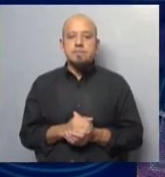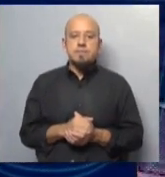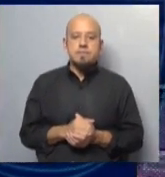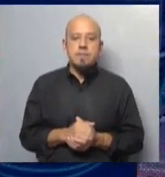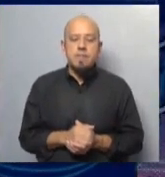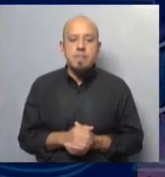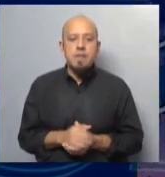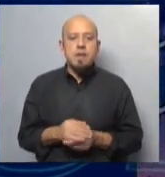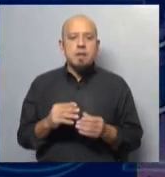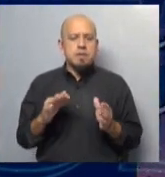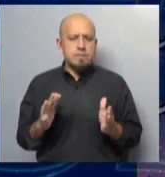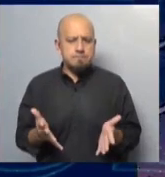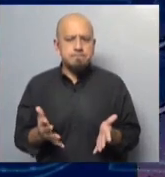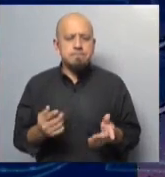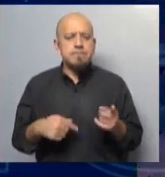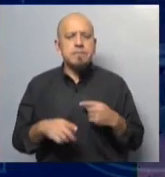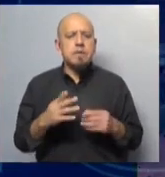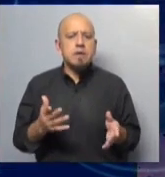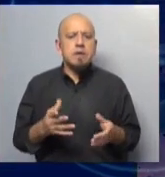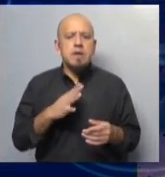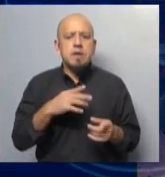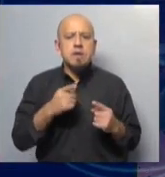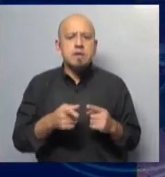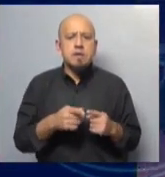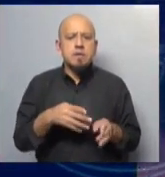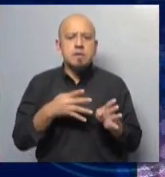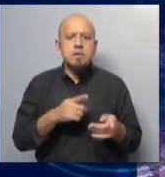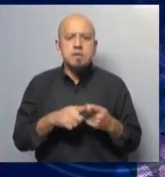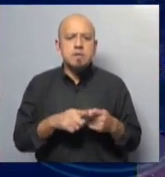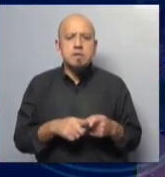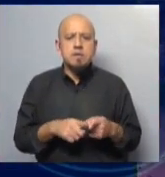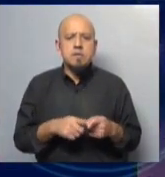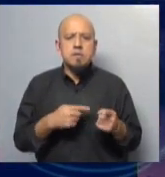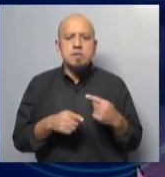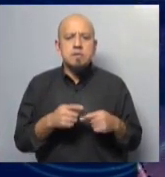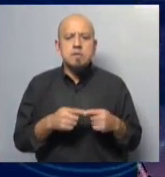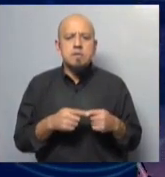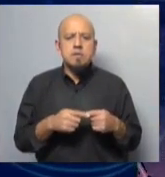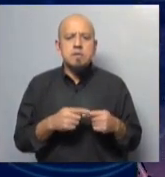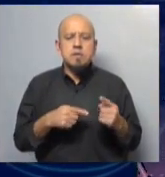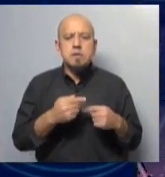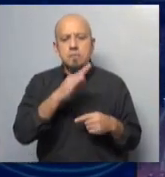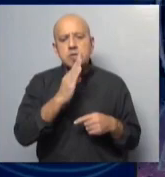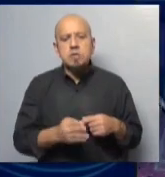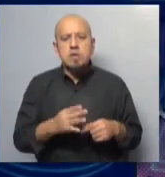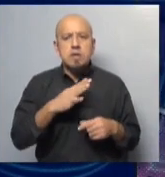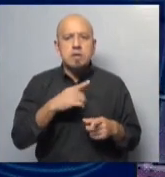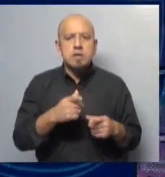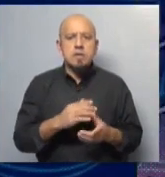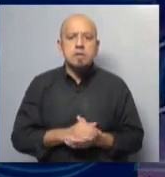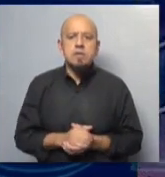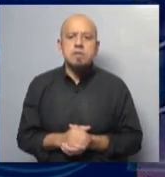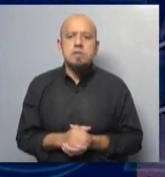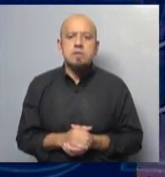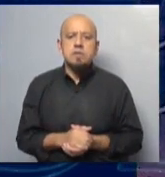suena bastante desafiante. ¿Qué desafíos encontraste vos a la hora de enfrentarte a este personaje? Sí, más